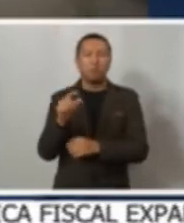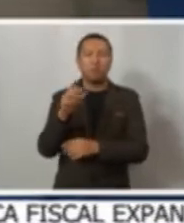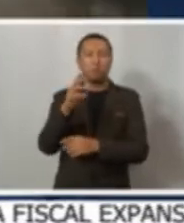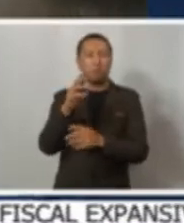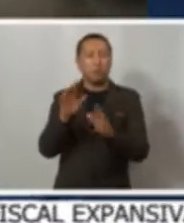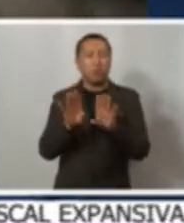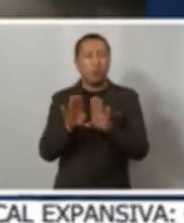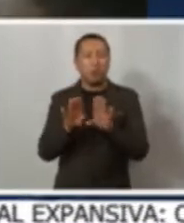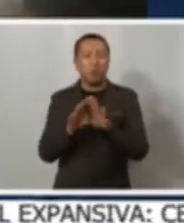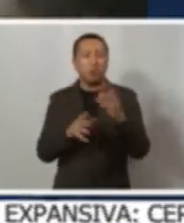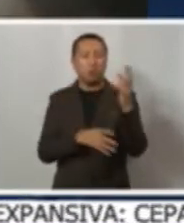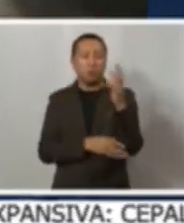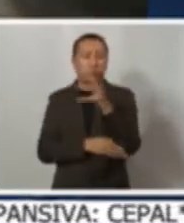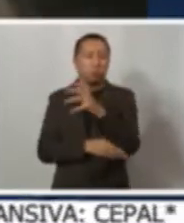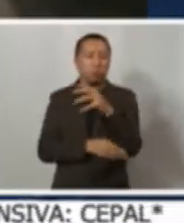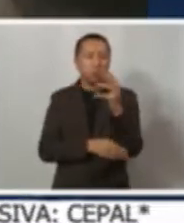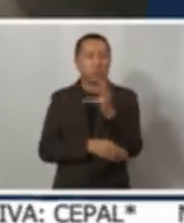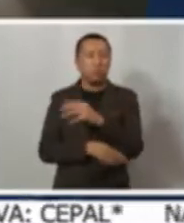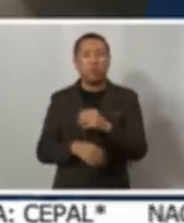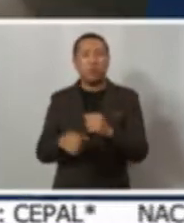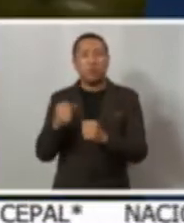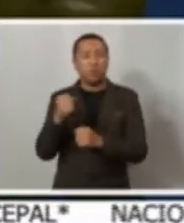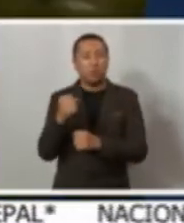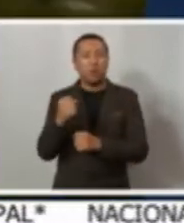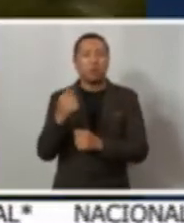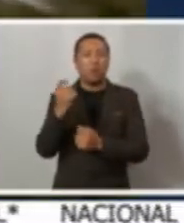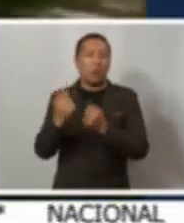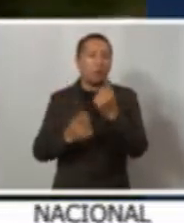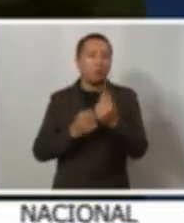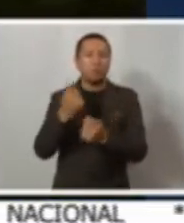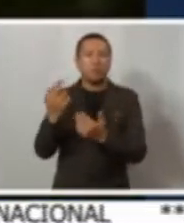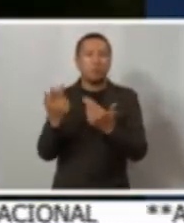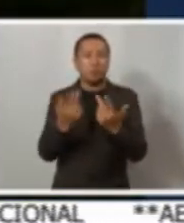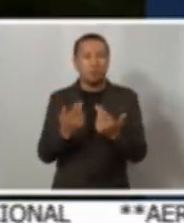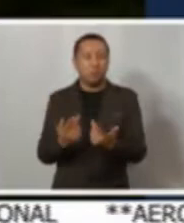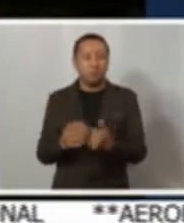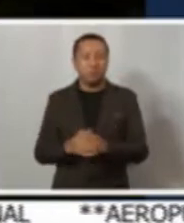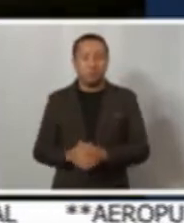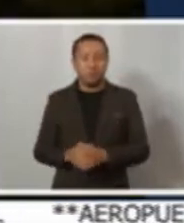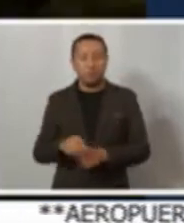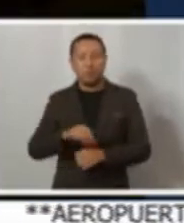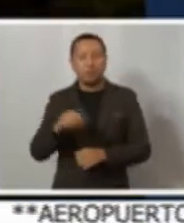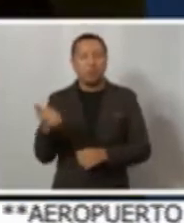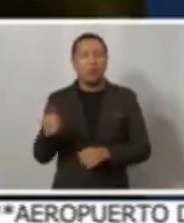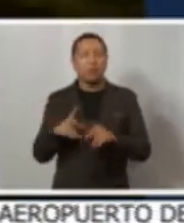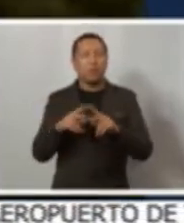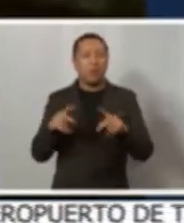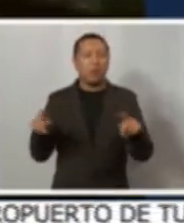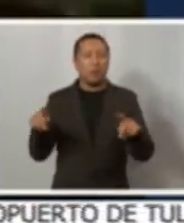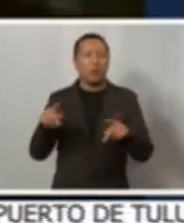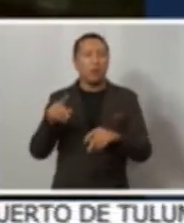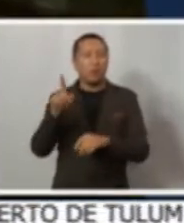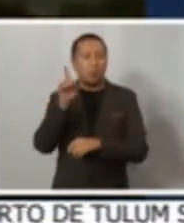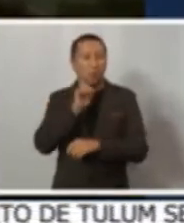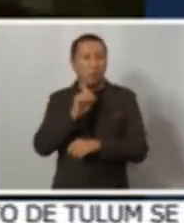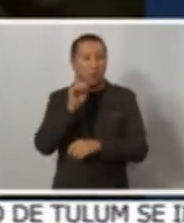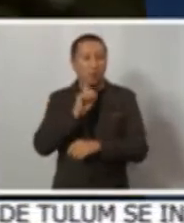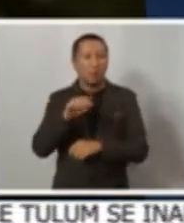ceden ante la fuerza de estos vientos que se registran en Quintana Roo. Y Playa Mujeres también tenemos